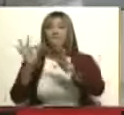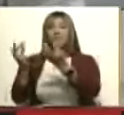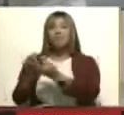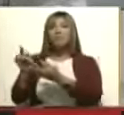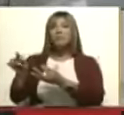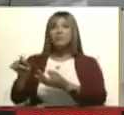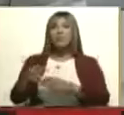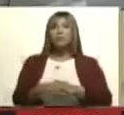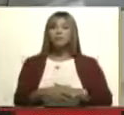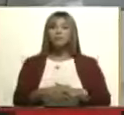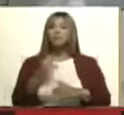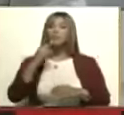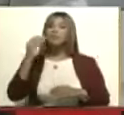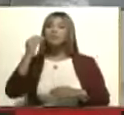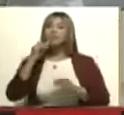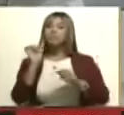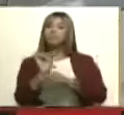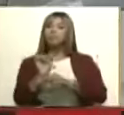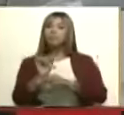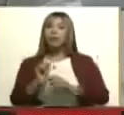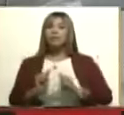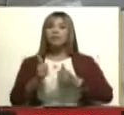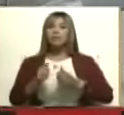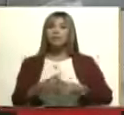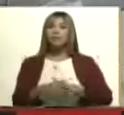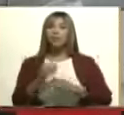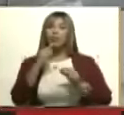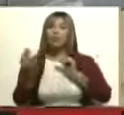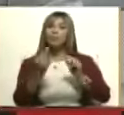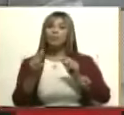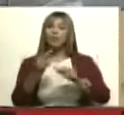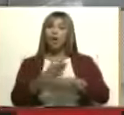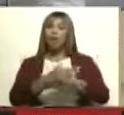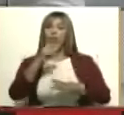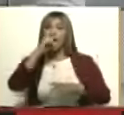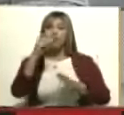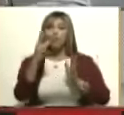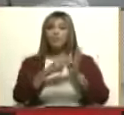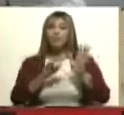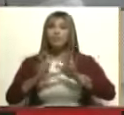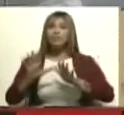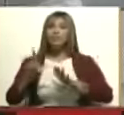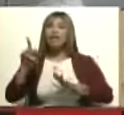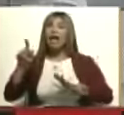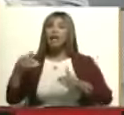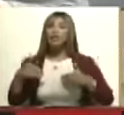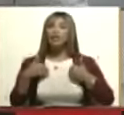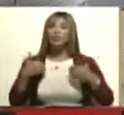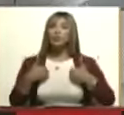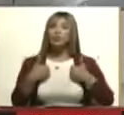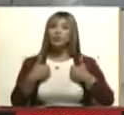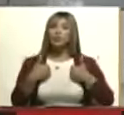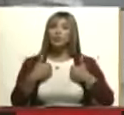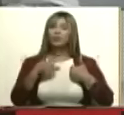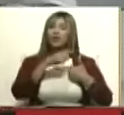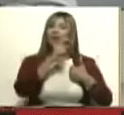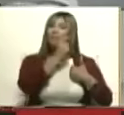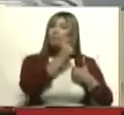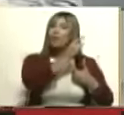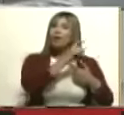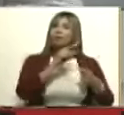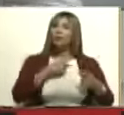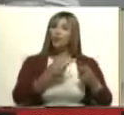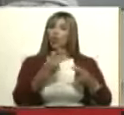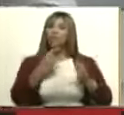familiares refieren desde el principio, cuando conversaron conmigo en el 2015... que él no sufría de lo que Natalia Mezquita y